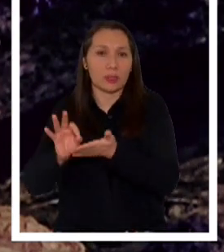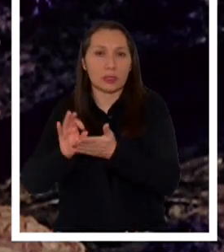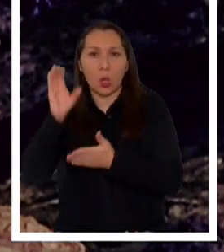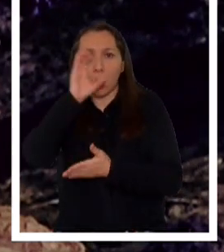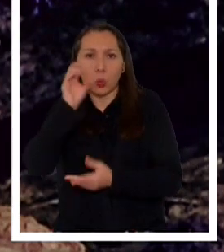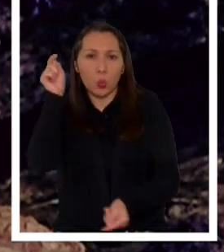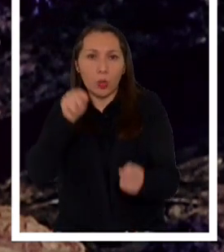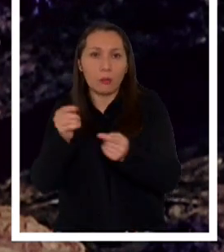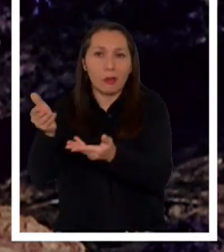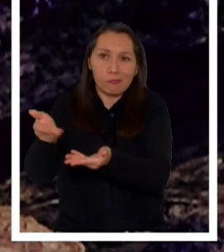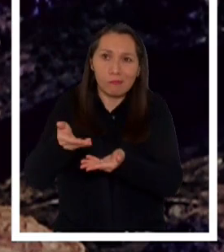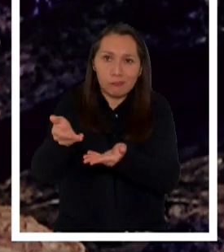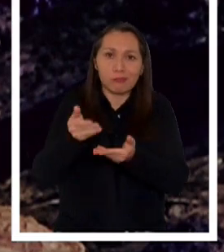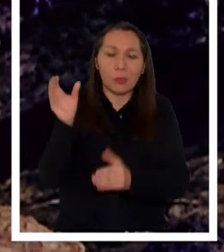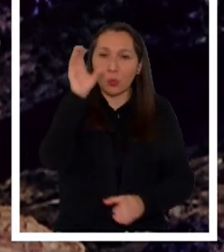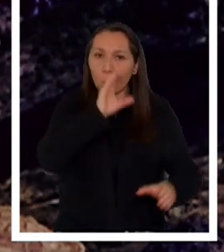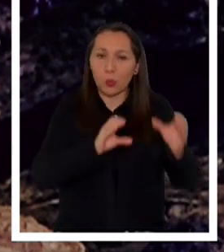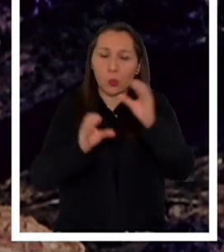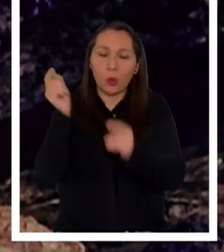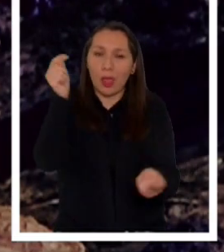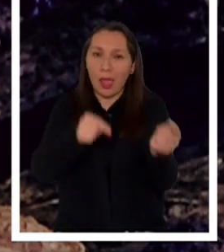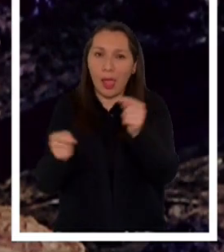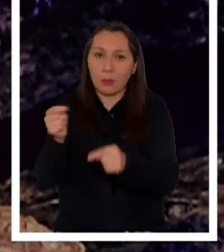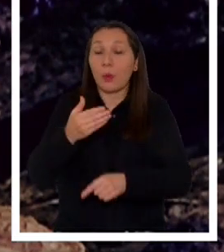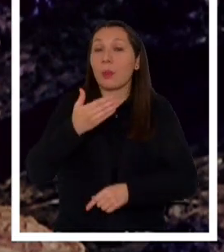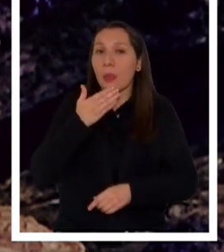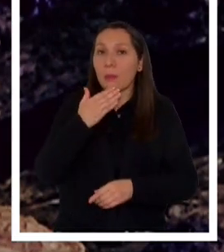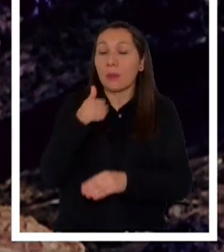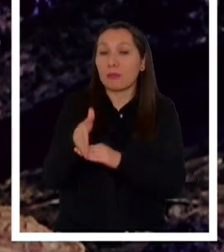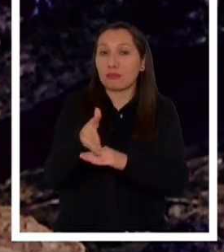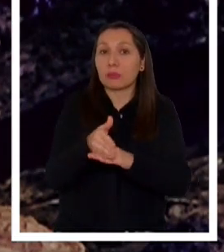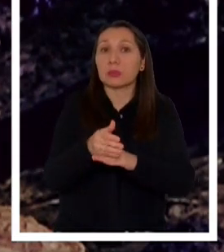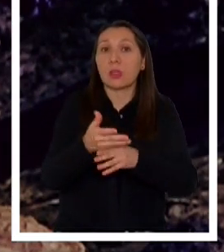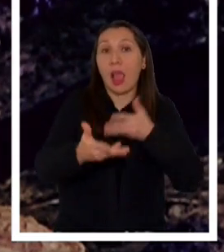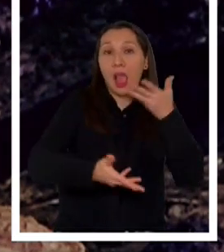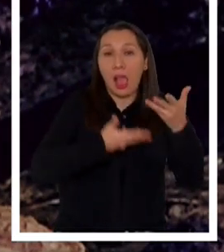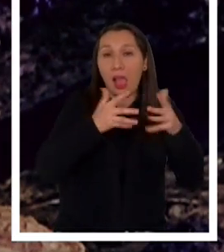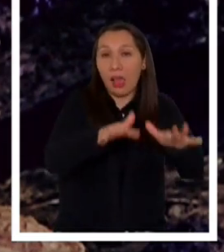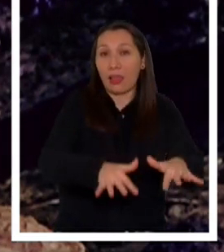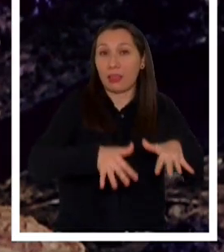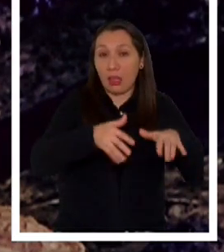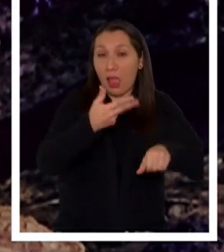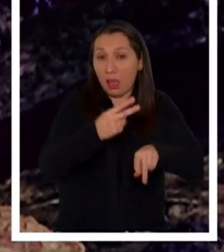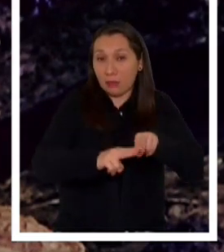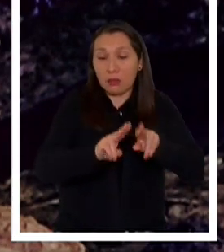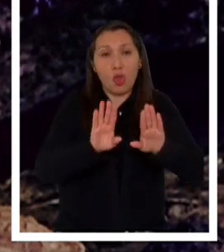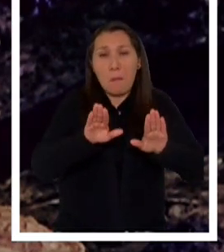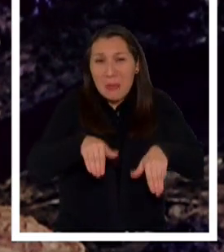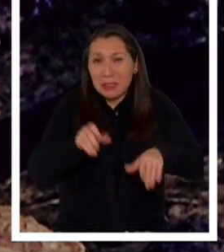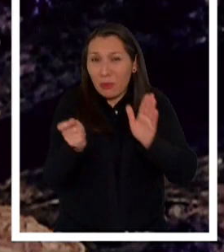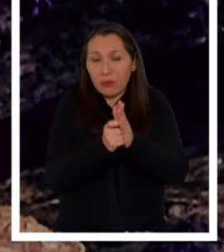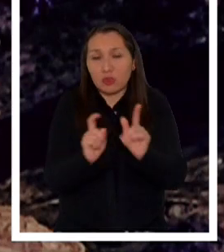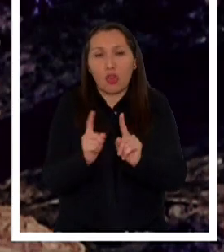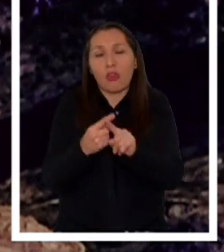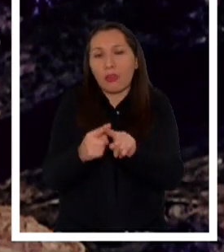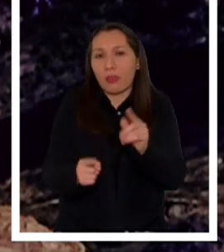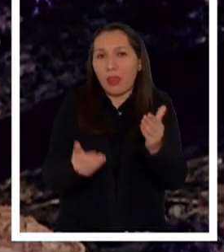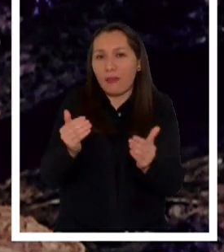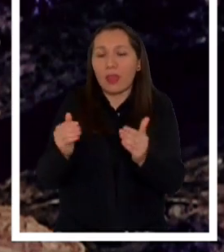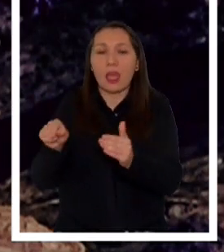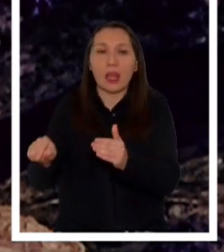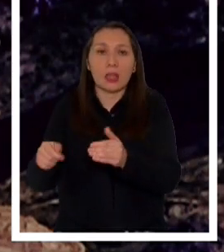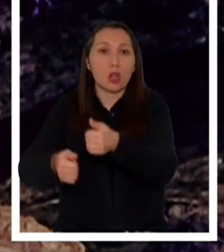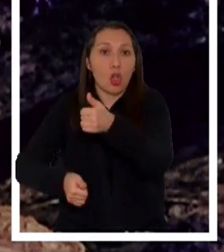subsecretaría de turismo para fomentar el turismo y efectivamente si se hacen conciertos que además no son en la misma fecha que en el